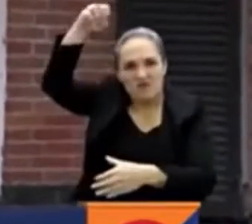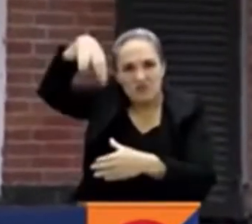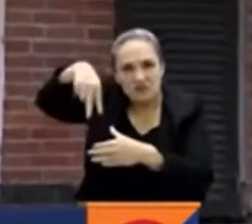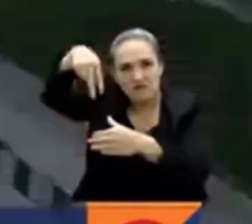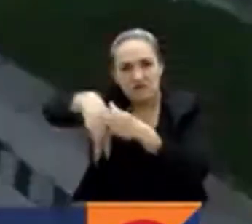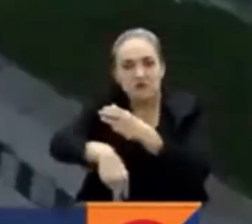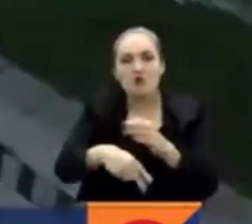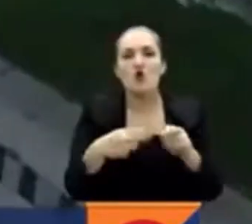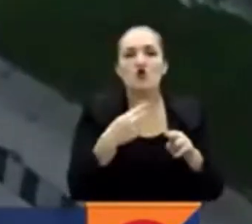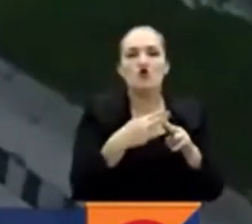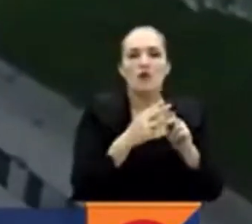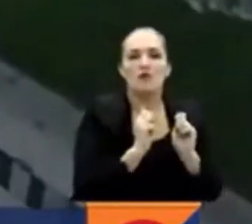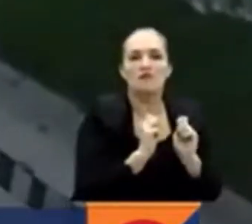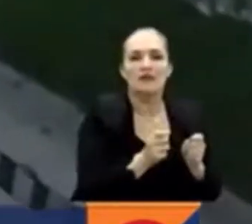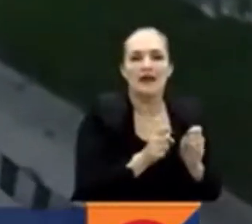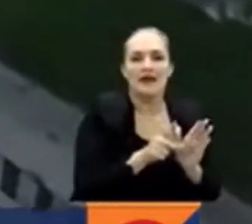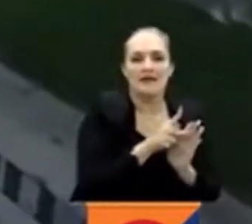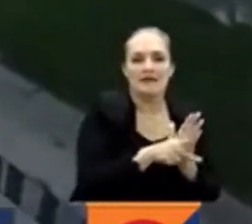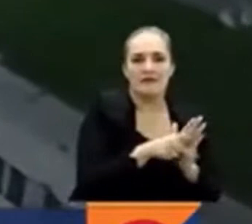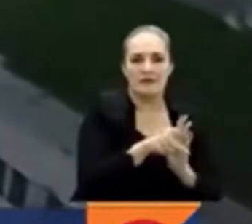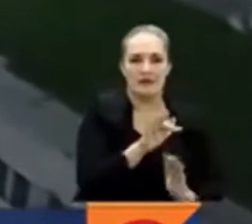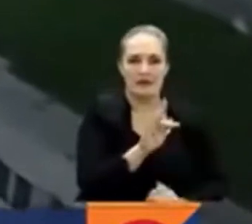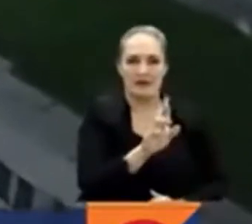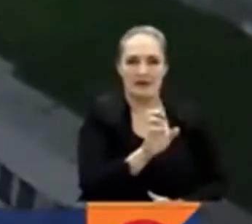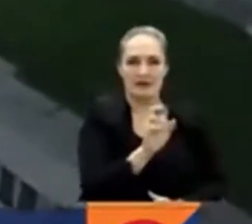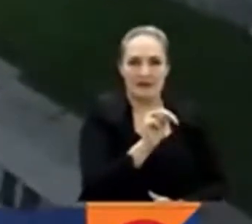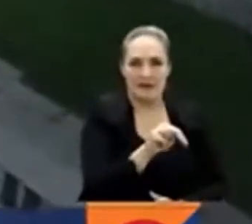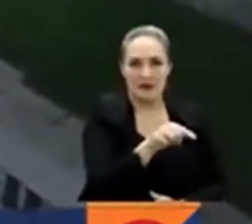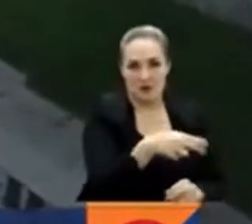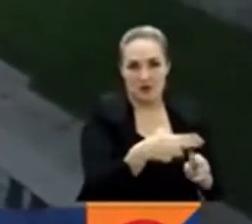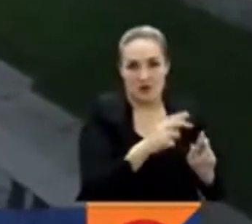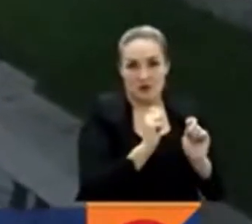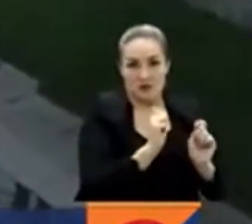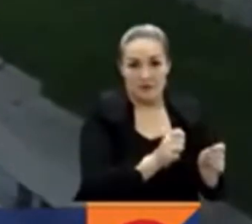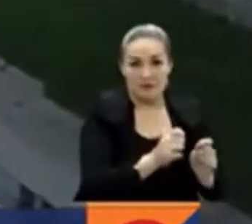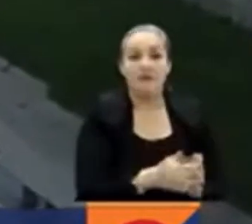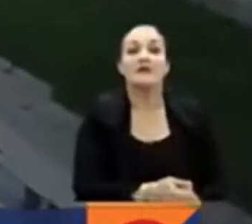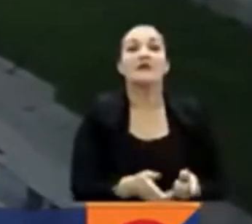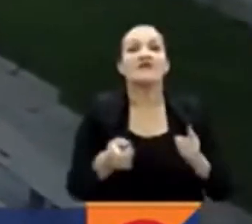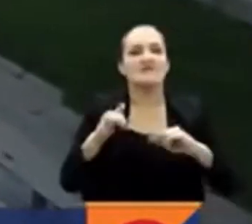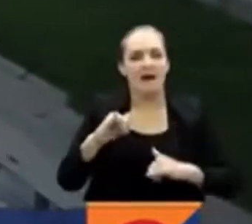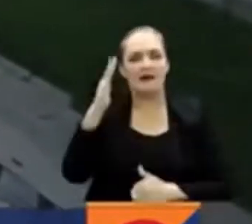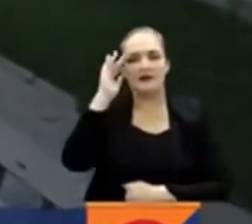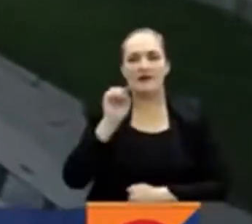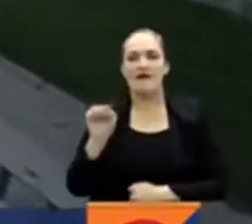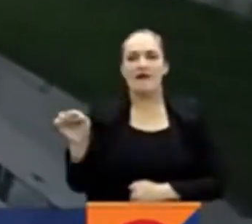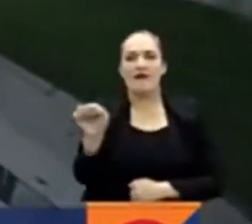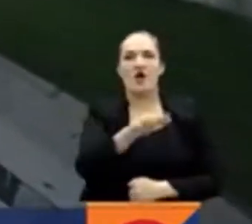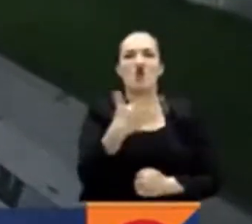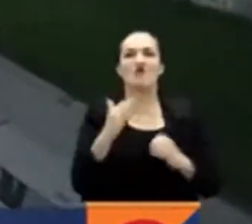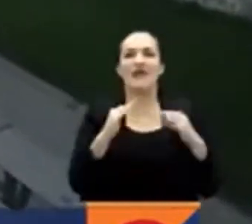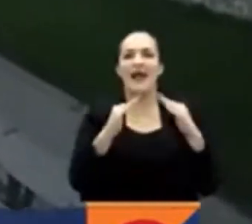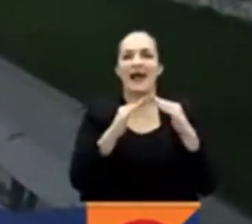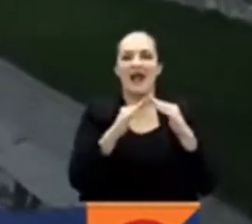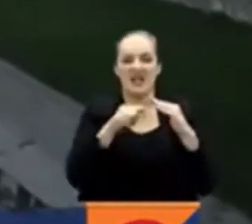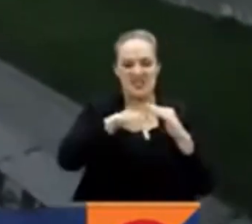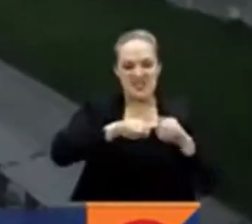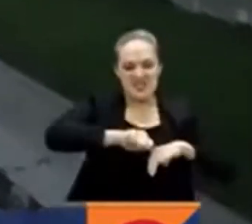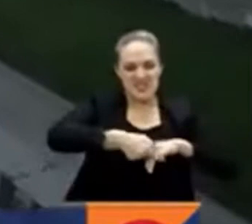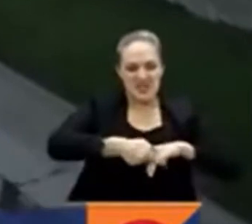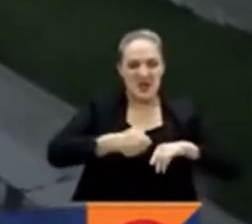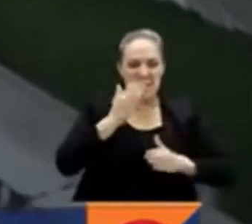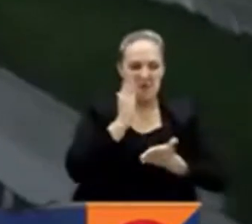es el Tren de Aragua. Inteligencia ya tendría ubicado los lugares o también las mal llamadas casas de tortura en donde se